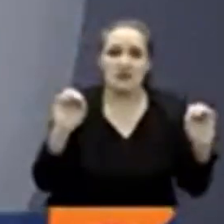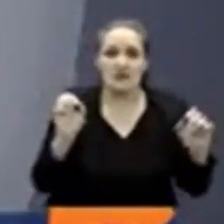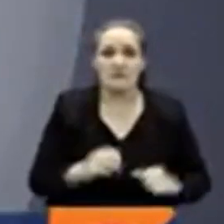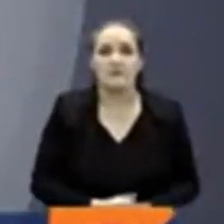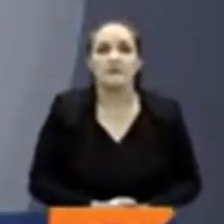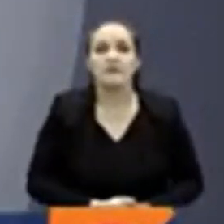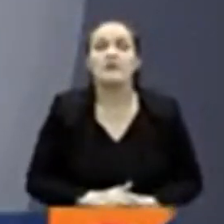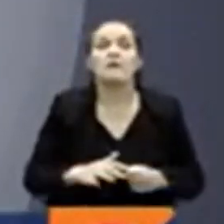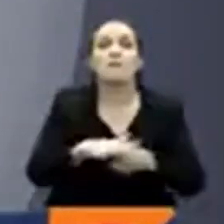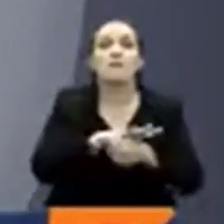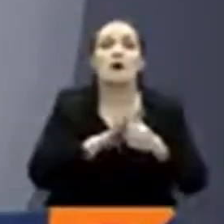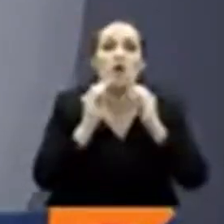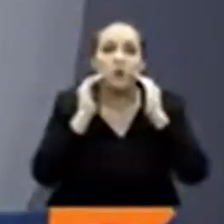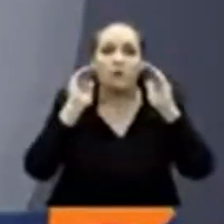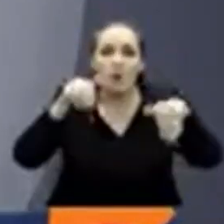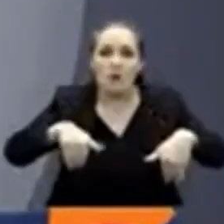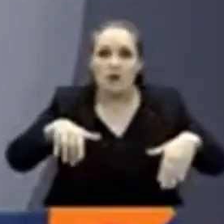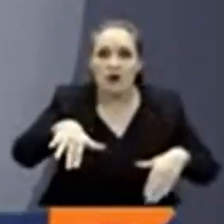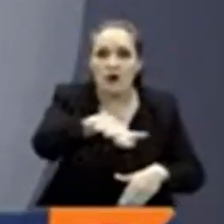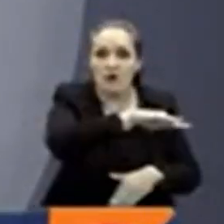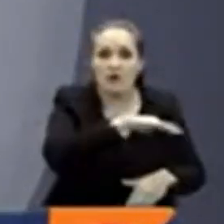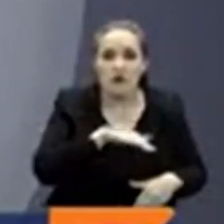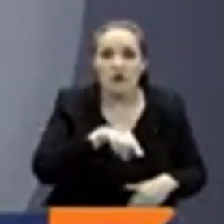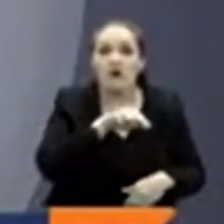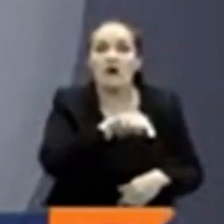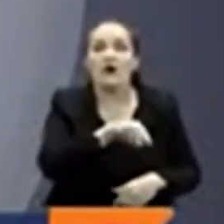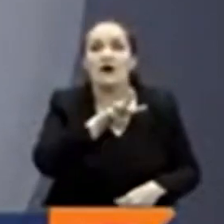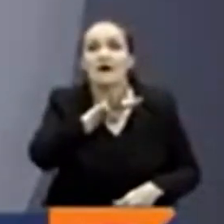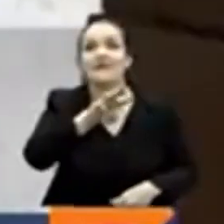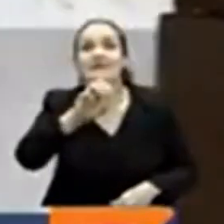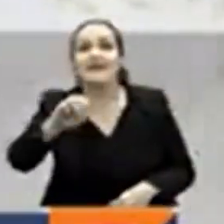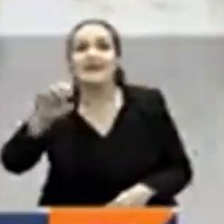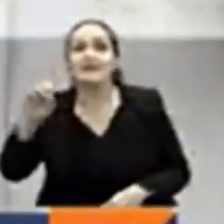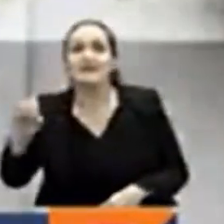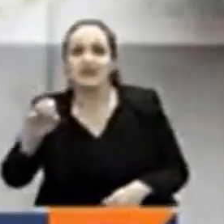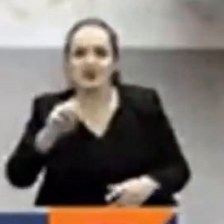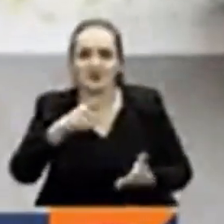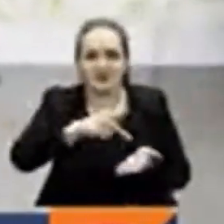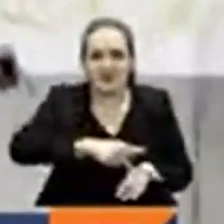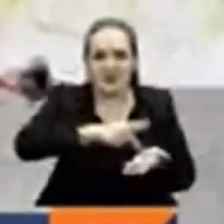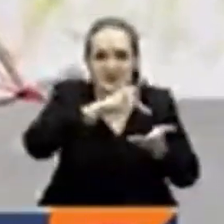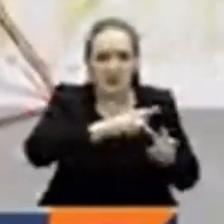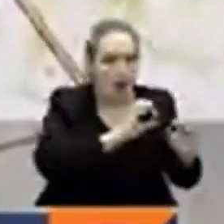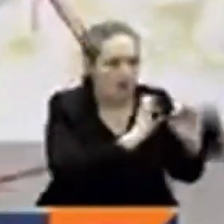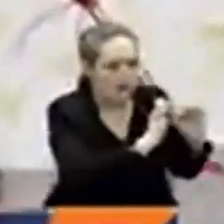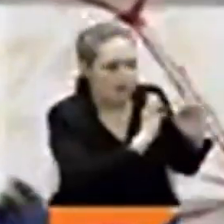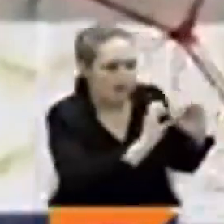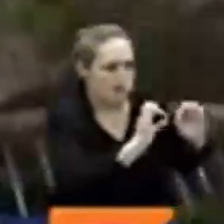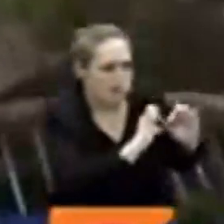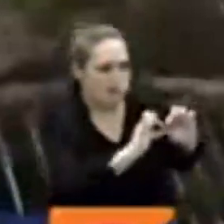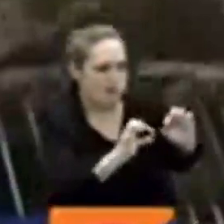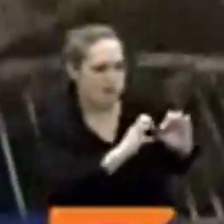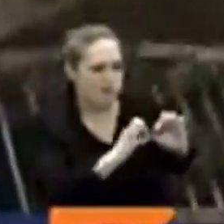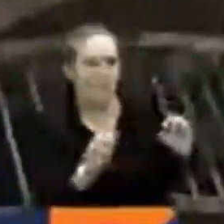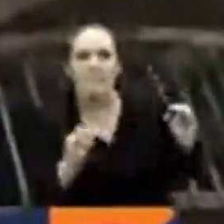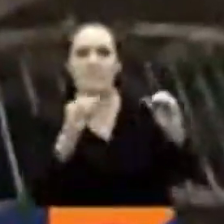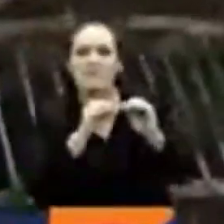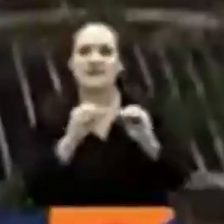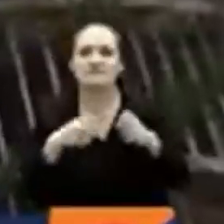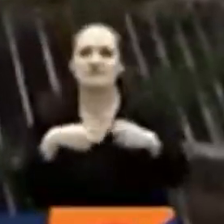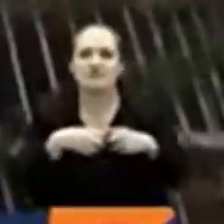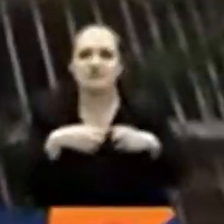ubicado en el barrio El Poblado se necesitaron 300 kilos de indugel, 250 unidades de detonantes electrónicos